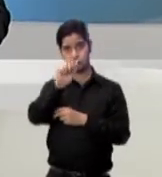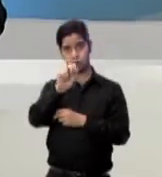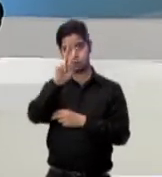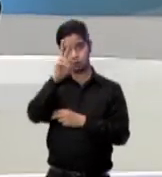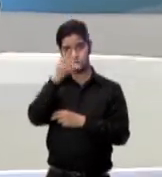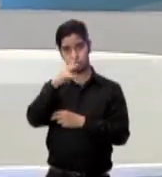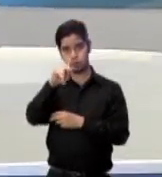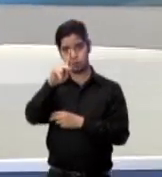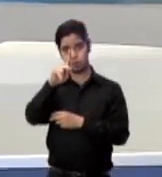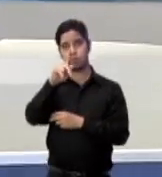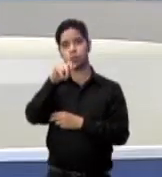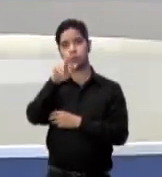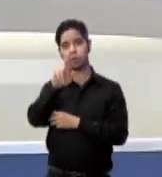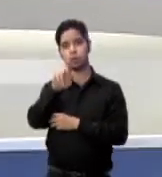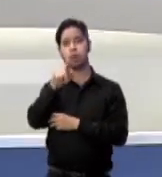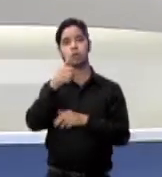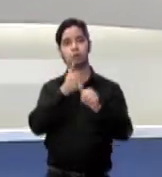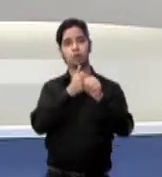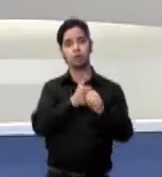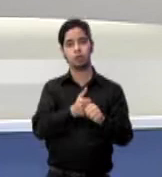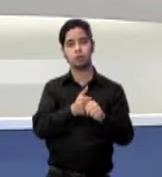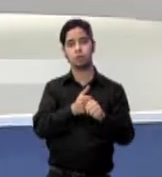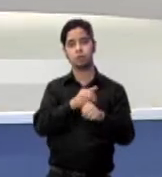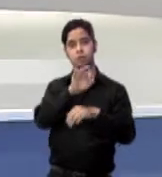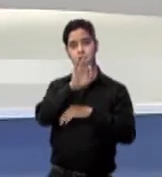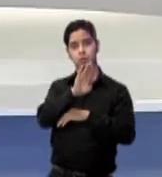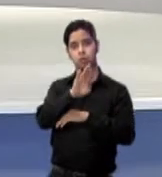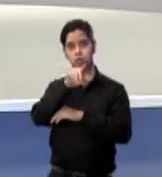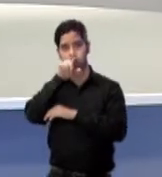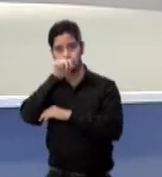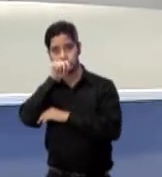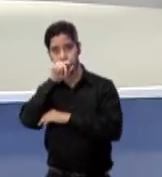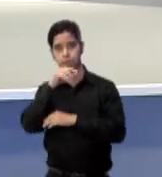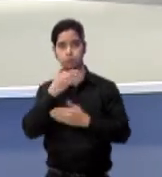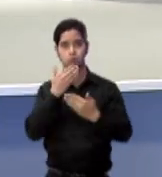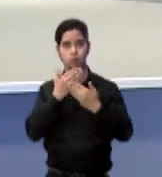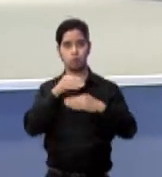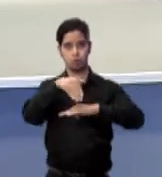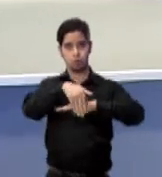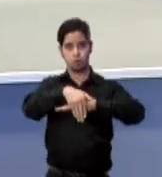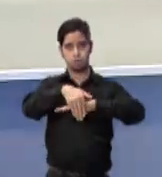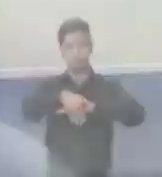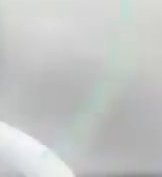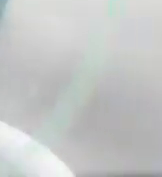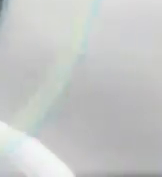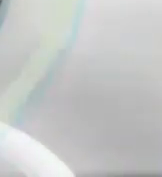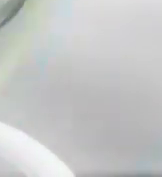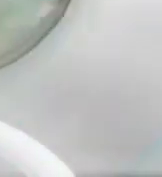noticias247.pr y seguirnos en nuestras redes sociales en Facebook y Twitter. Buenas noches.